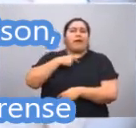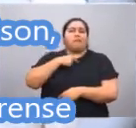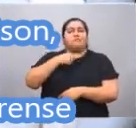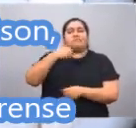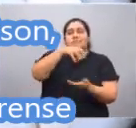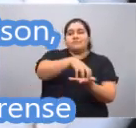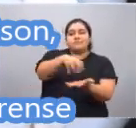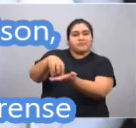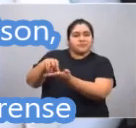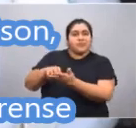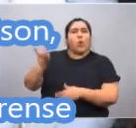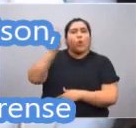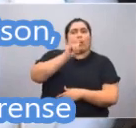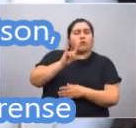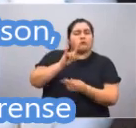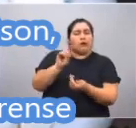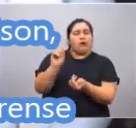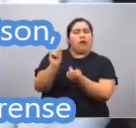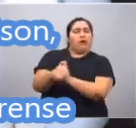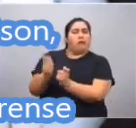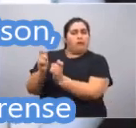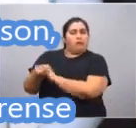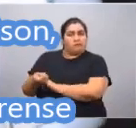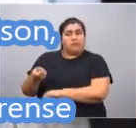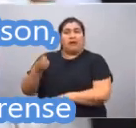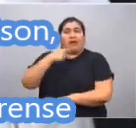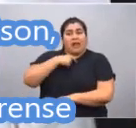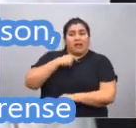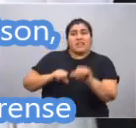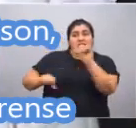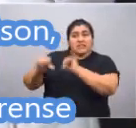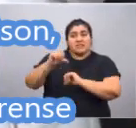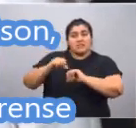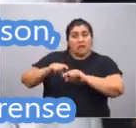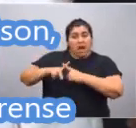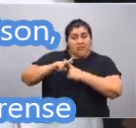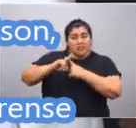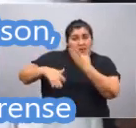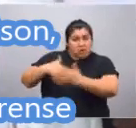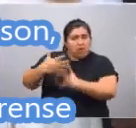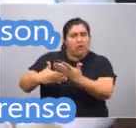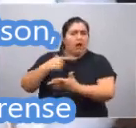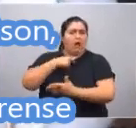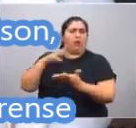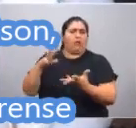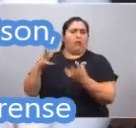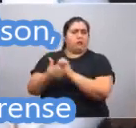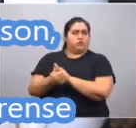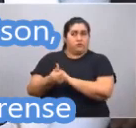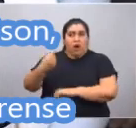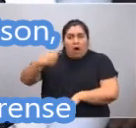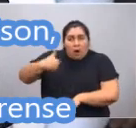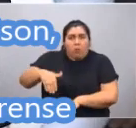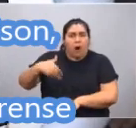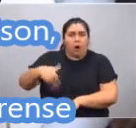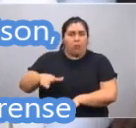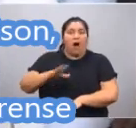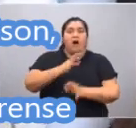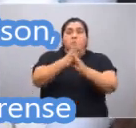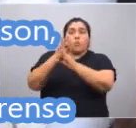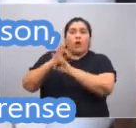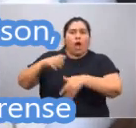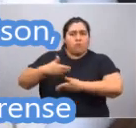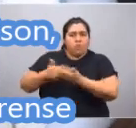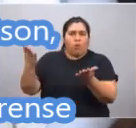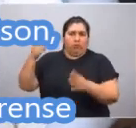privatizar universidades, destruir la ciencia y la tecnología y va contra la escuela pública,